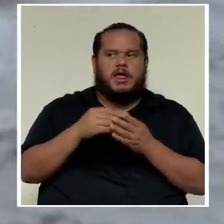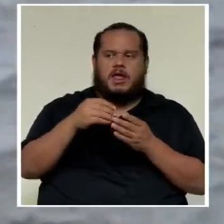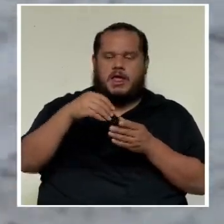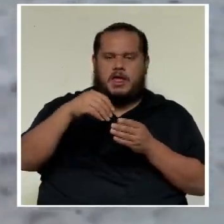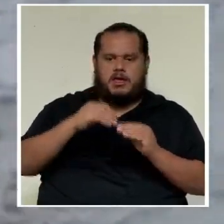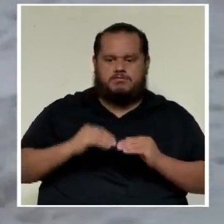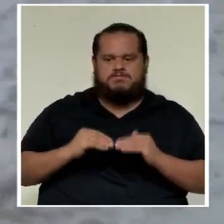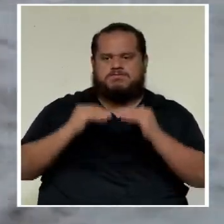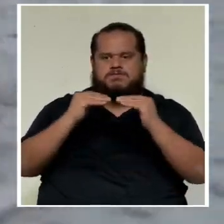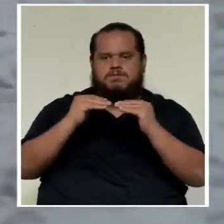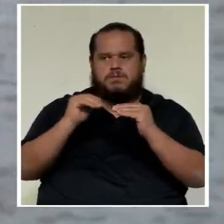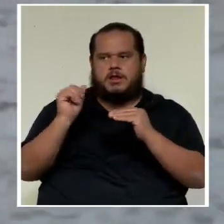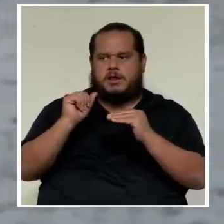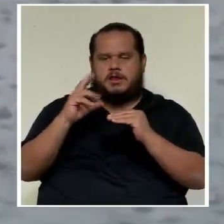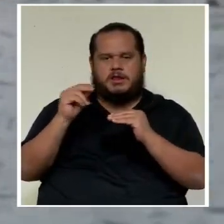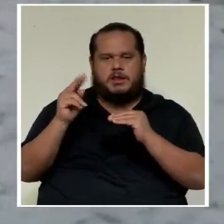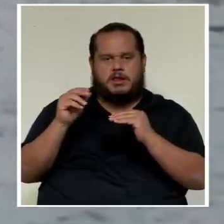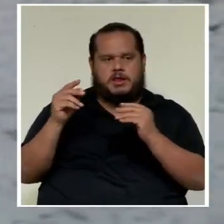vientos.